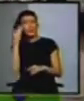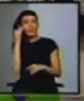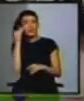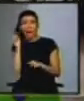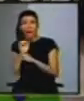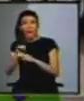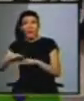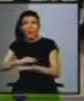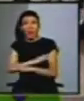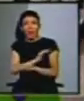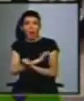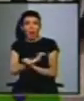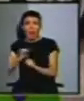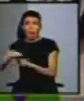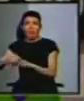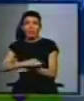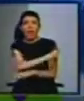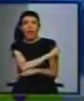y que no los puede mover.